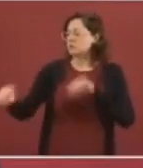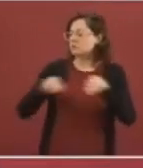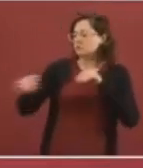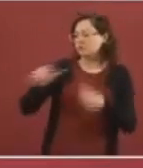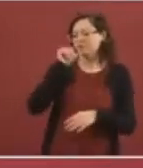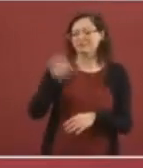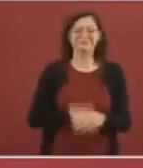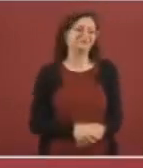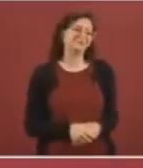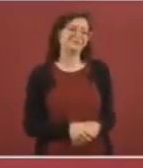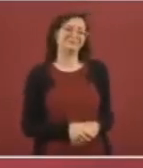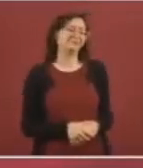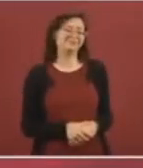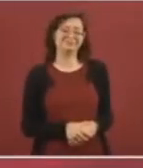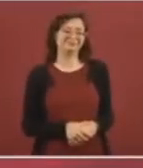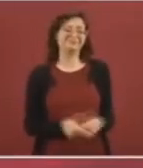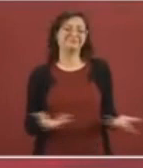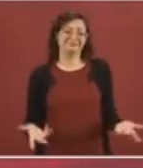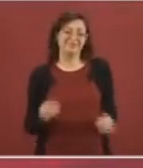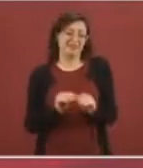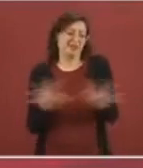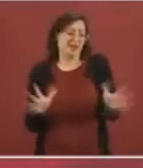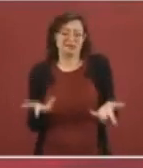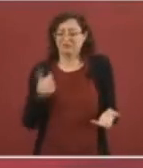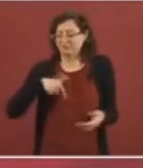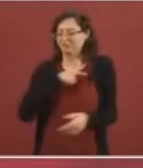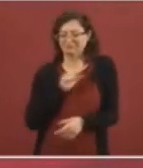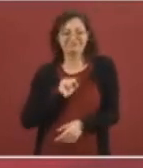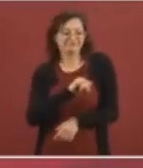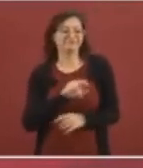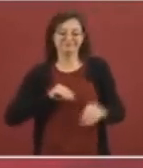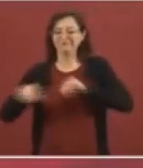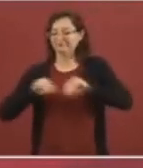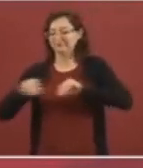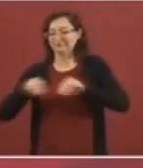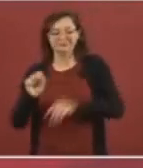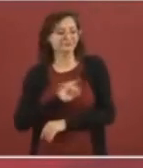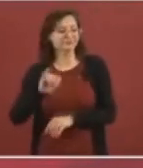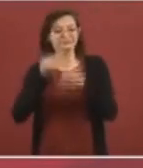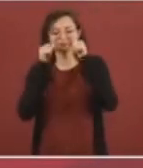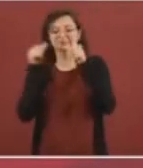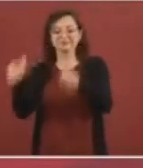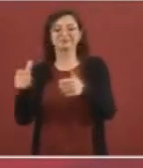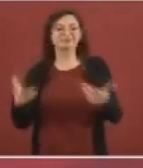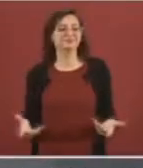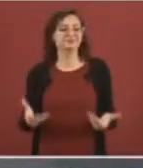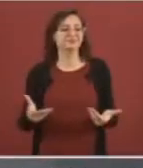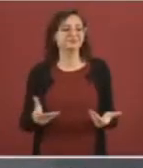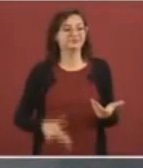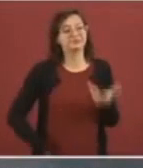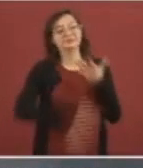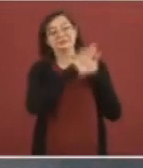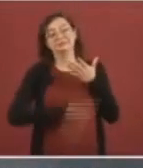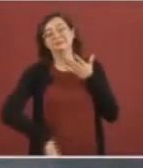No, claro que reaccionamos. Si estamos reaccionando, entre otras cosas, aguantando toda la